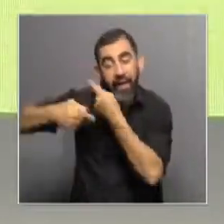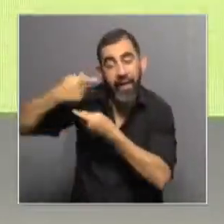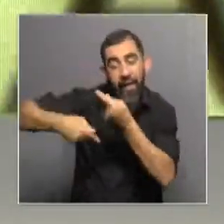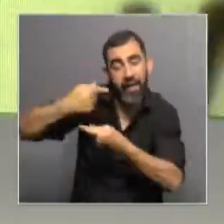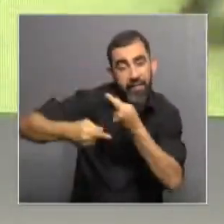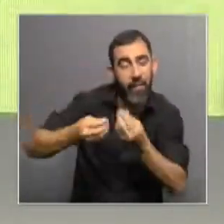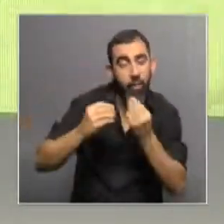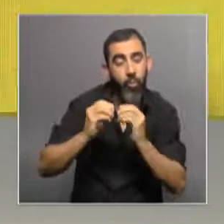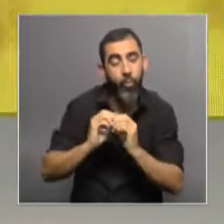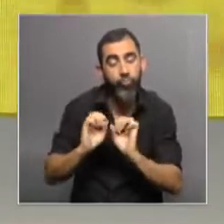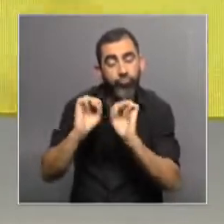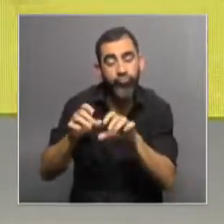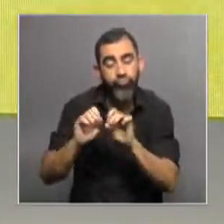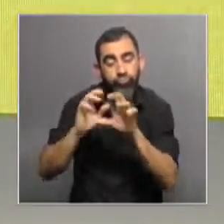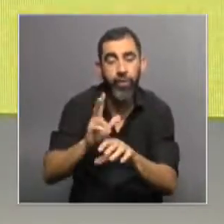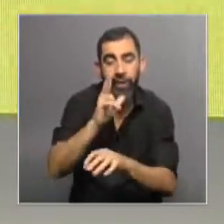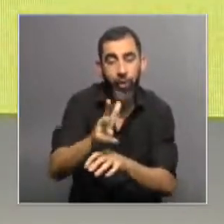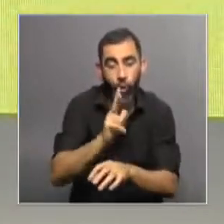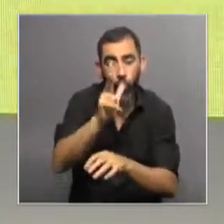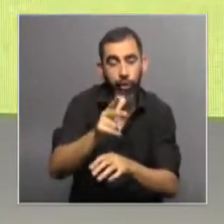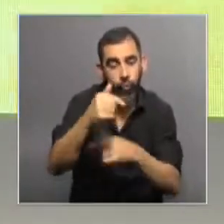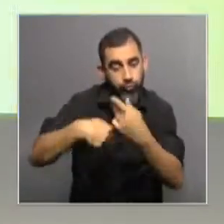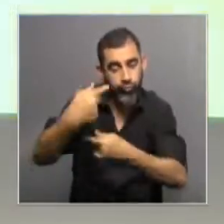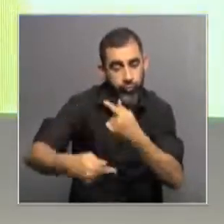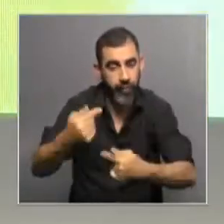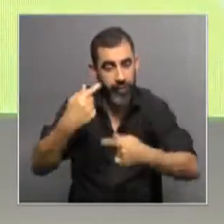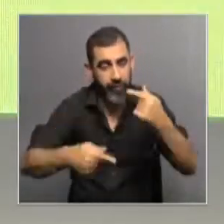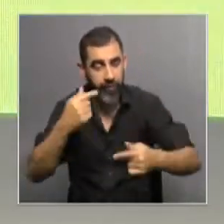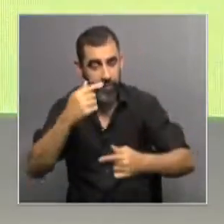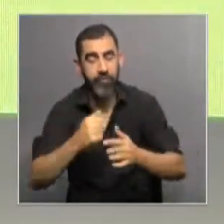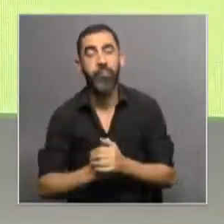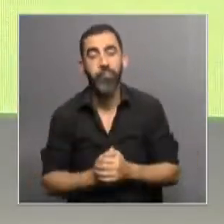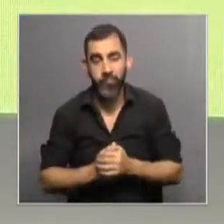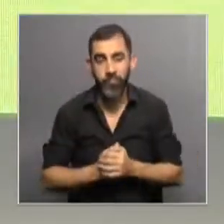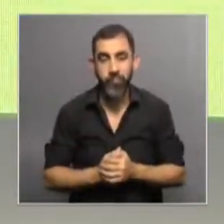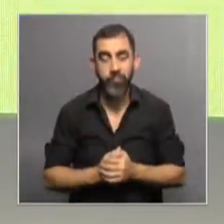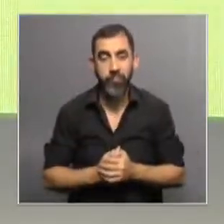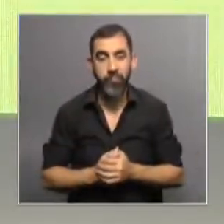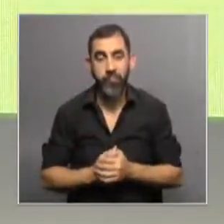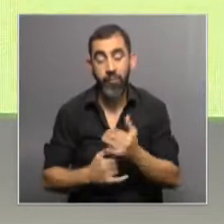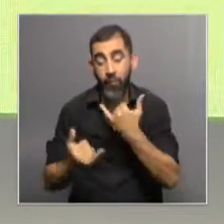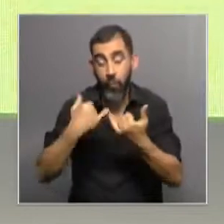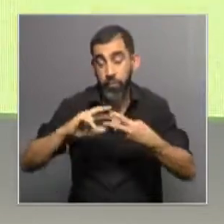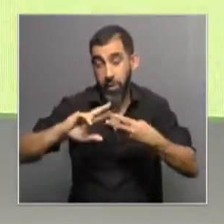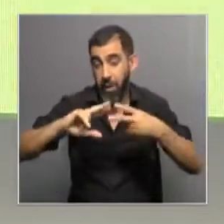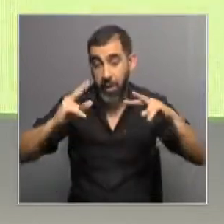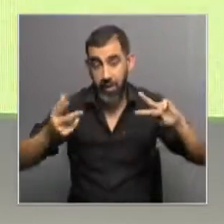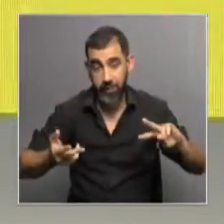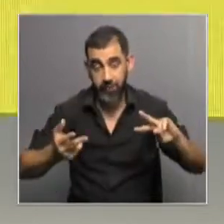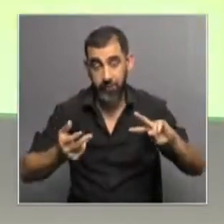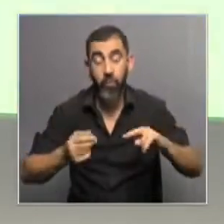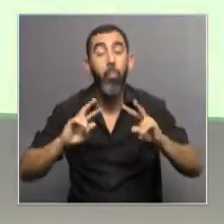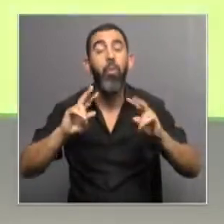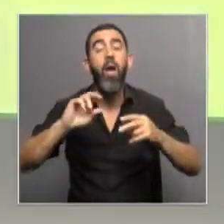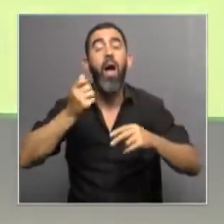se transmite de generación en generación en las diferentes especies la información genética, que es a través del